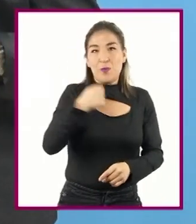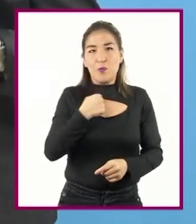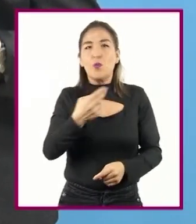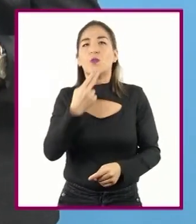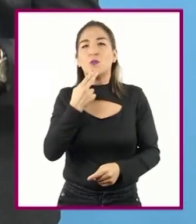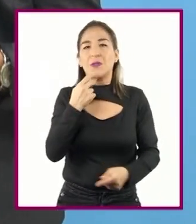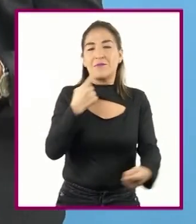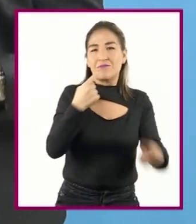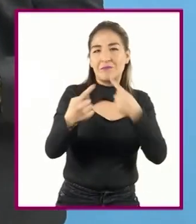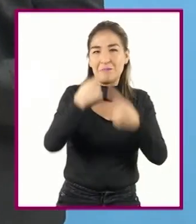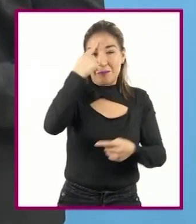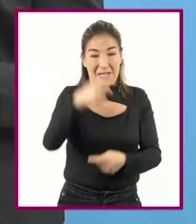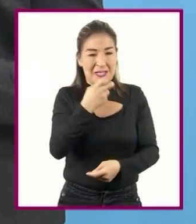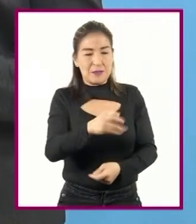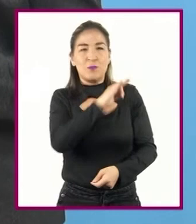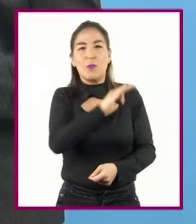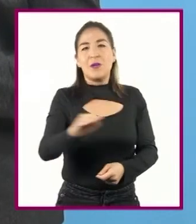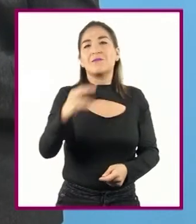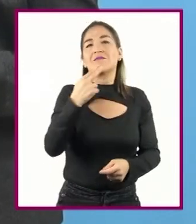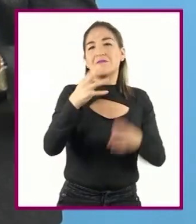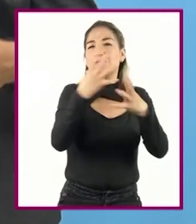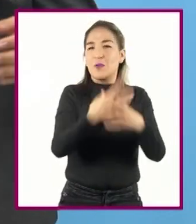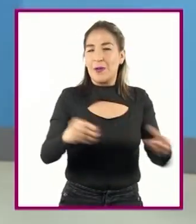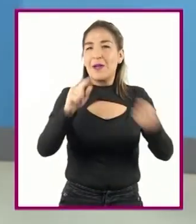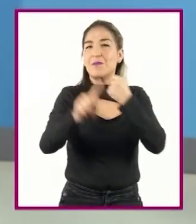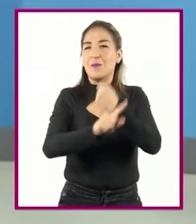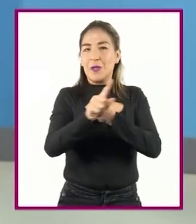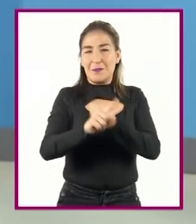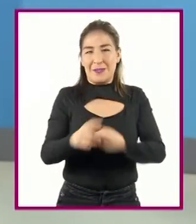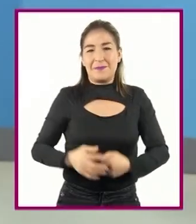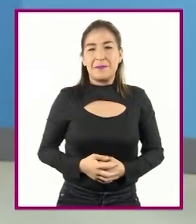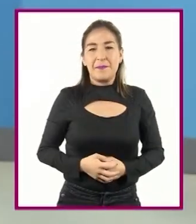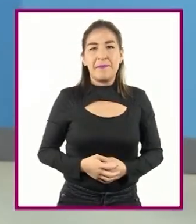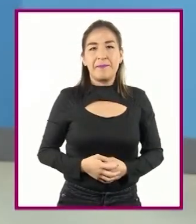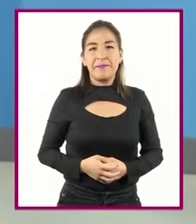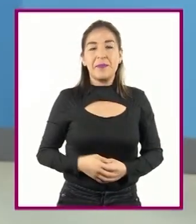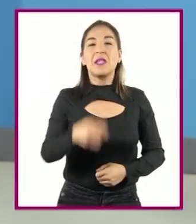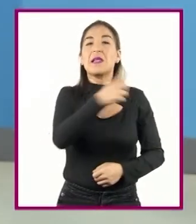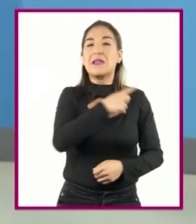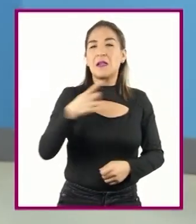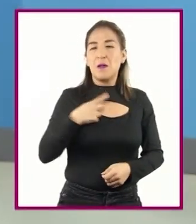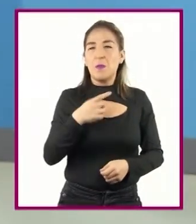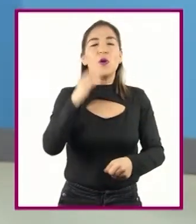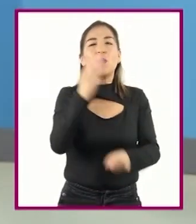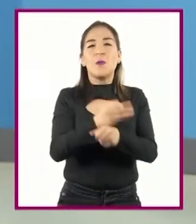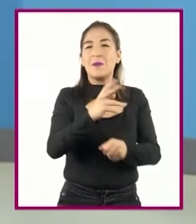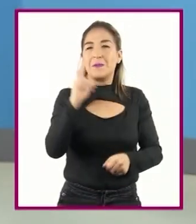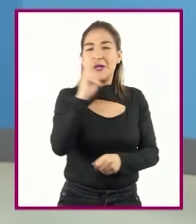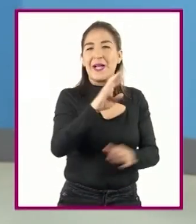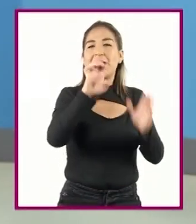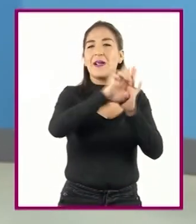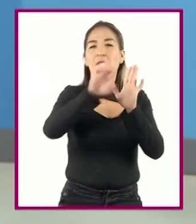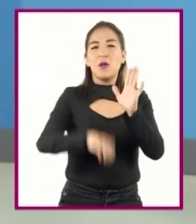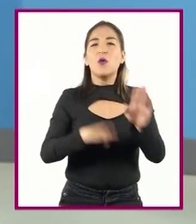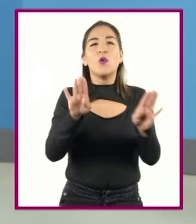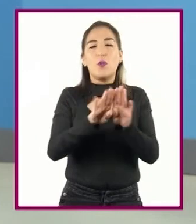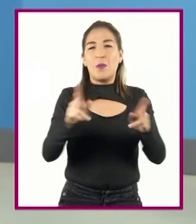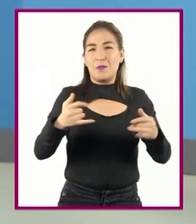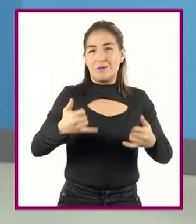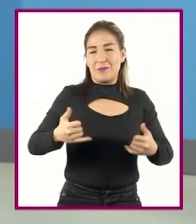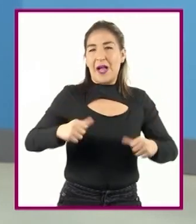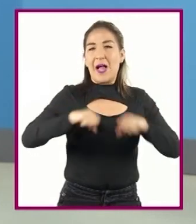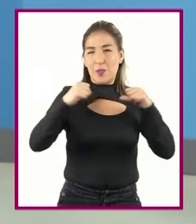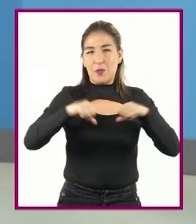una herramienta para solucionar conflictos? Atendamos un ejemplo de cómo un